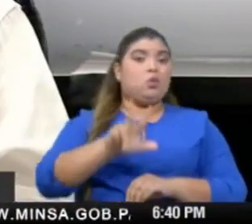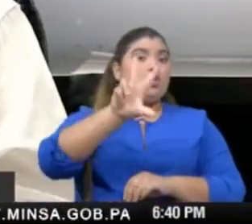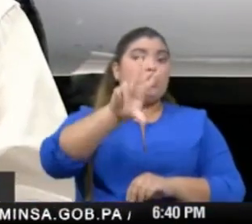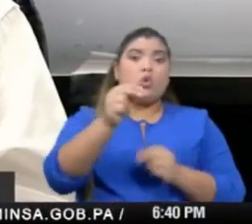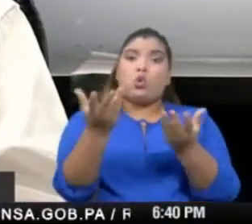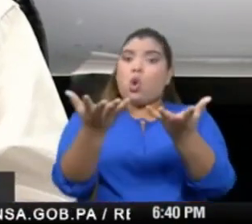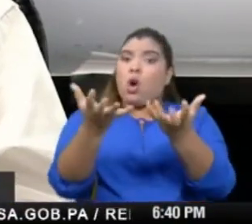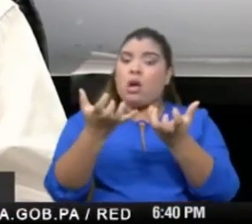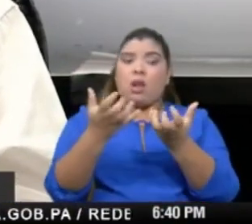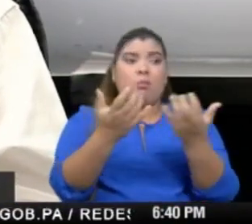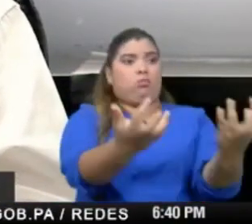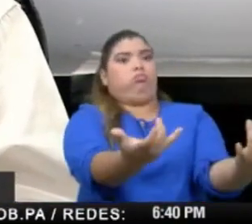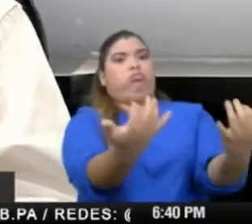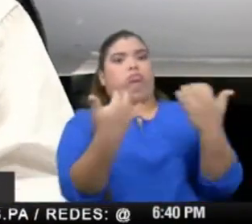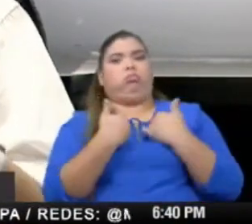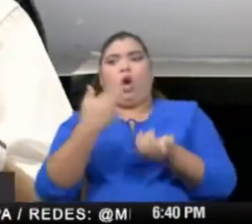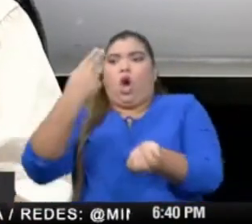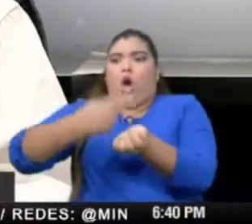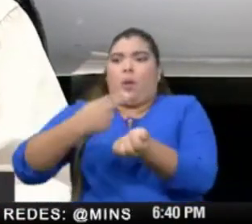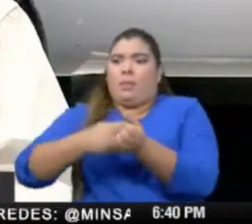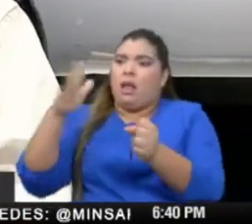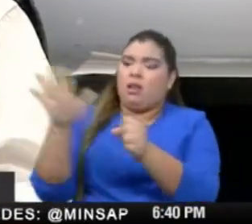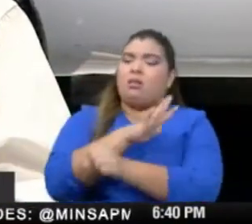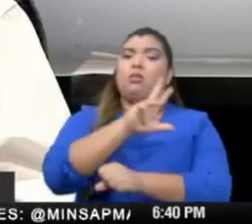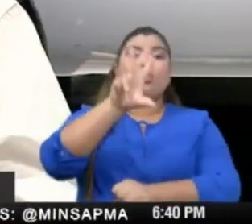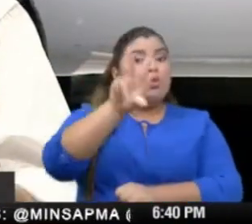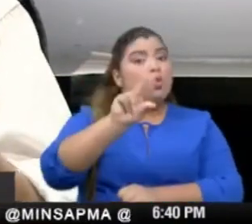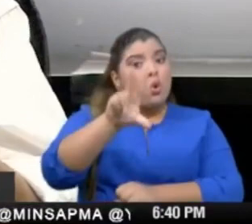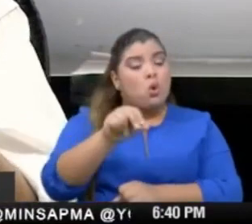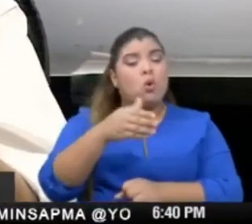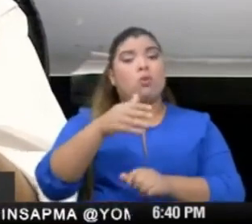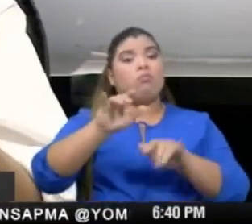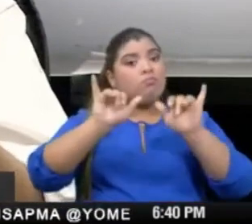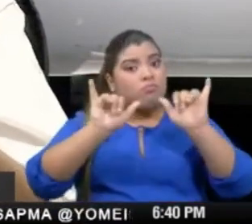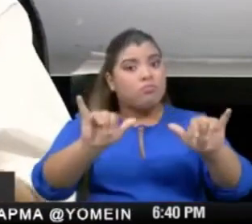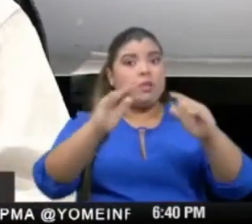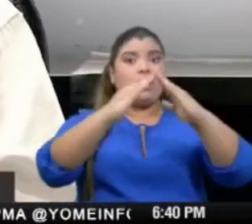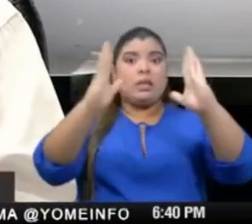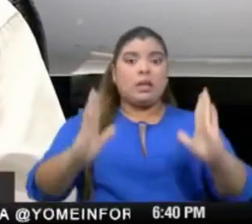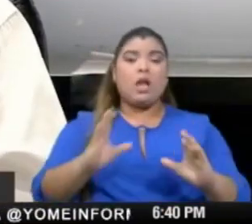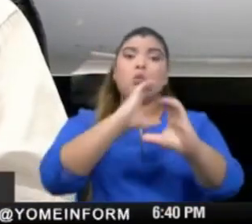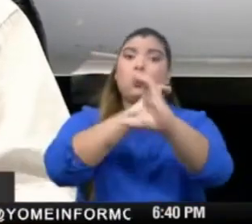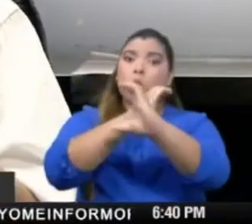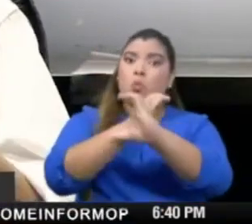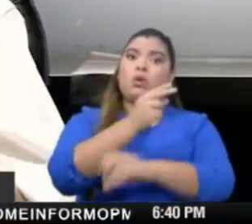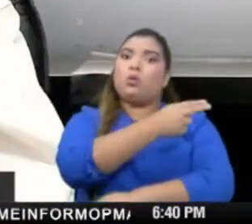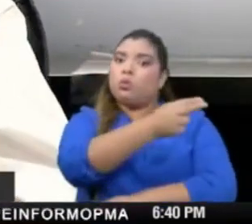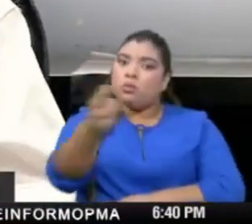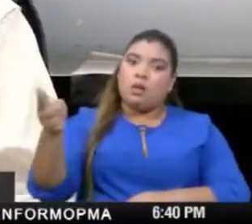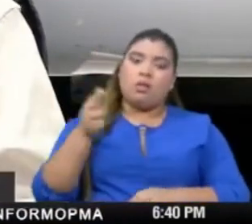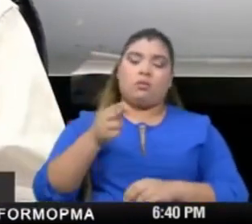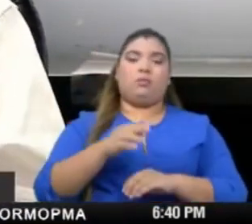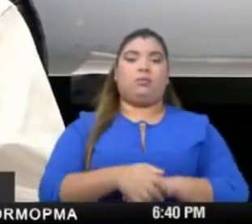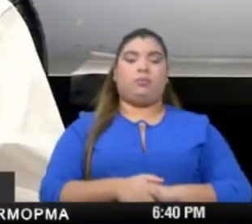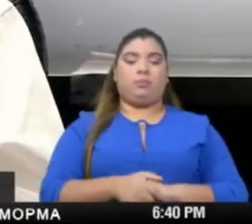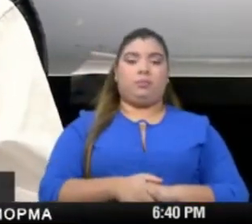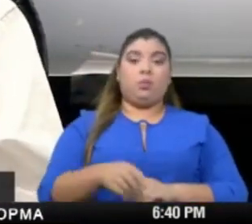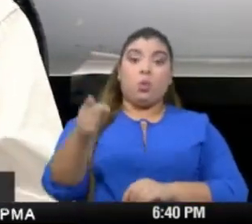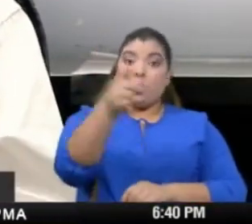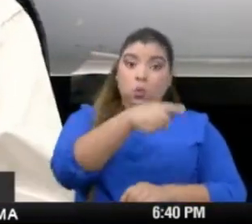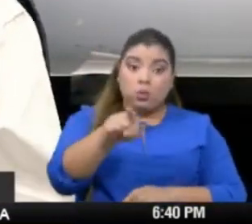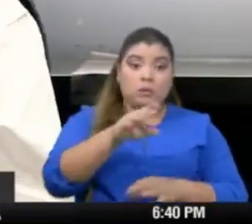queremos que vengan a los hospitales. Nos estamos preparando, pero si usted hace lo que corresponde, usted no va a venir al